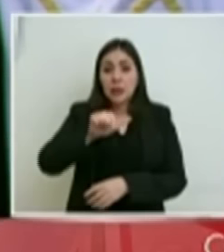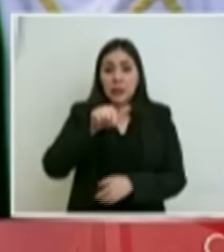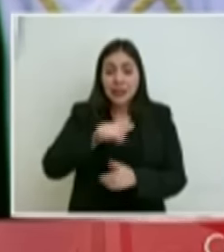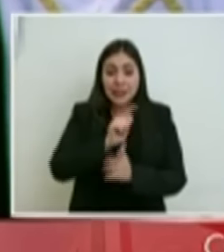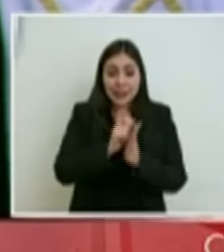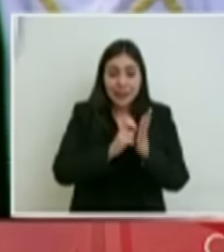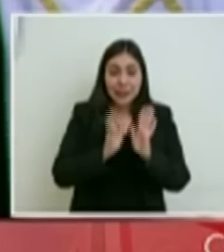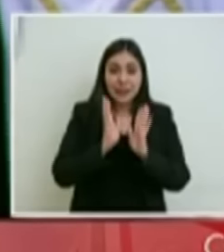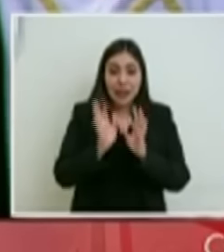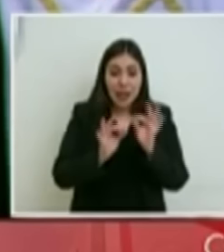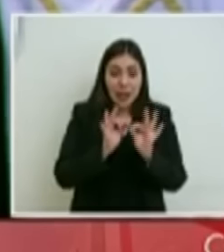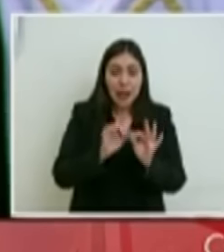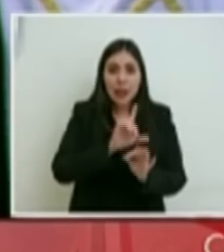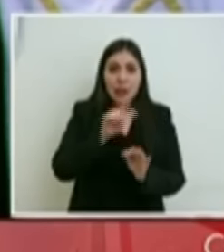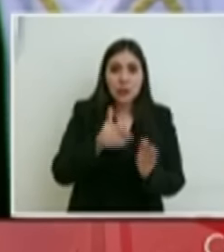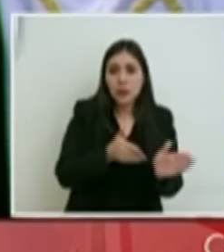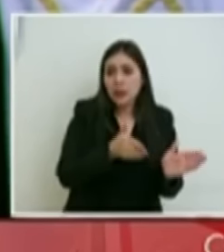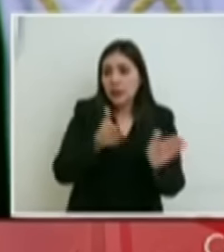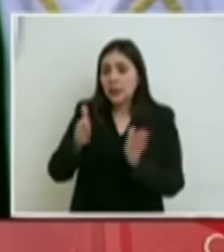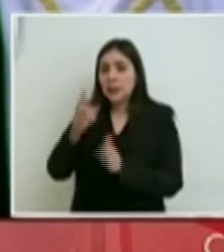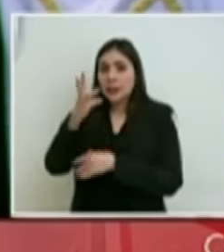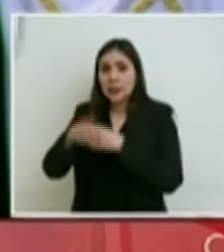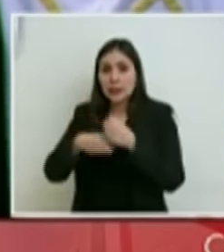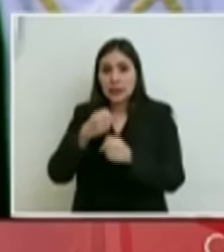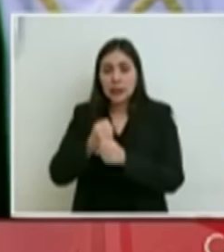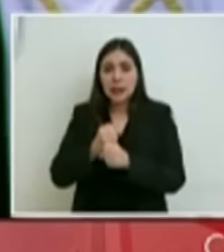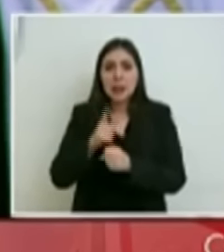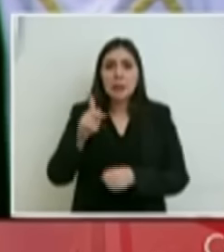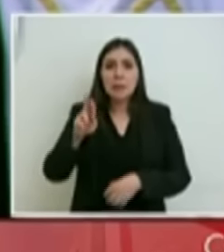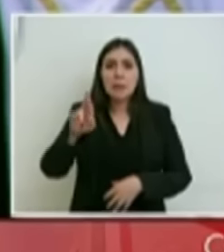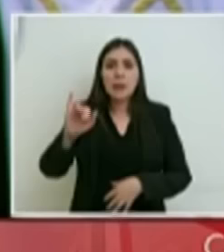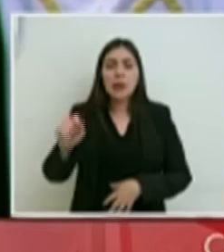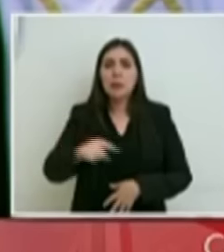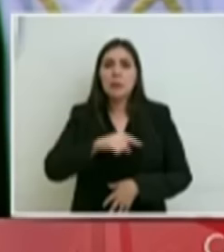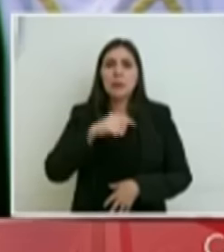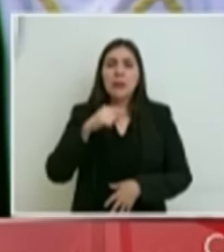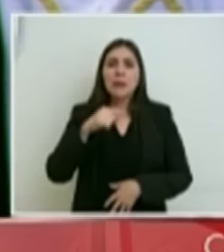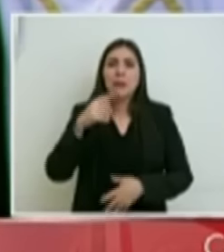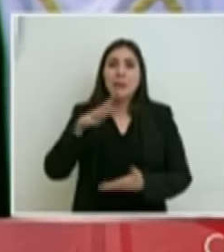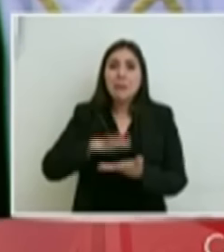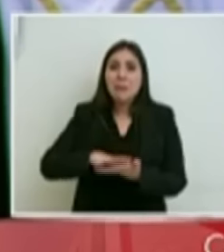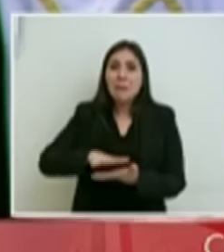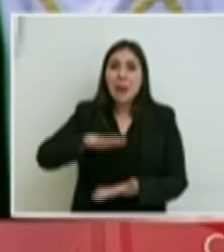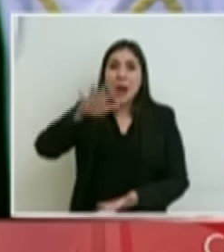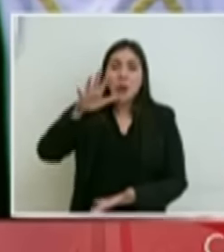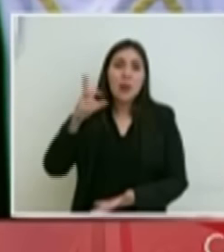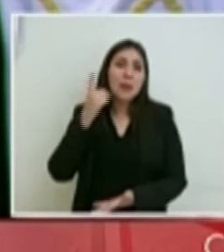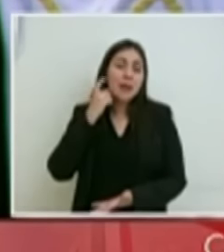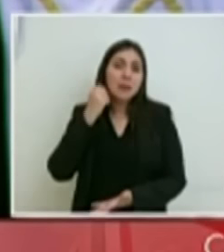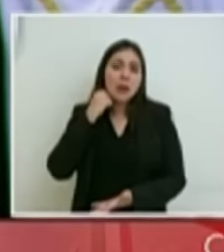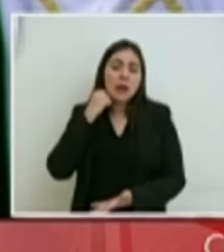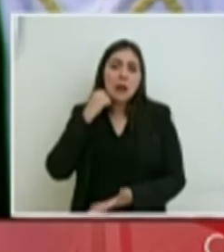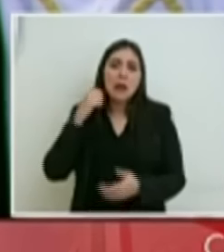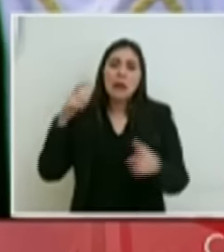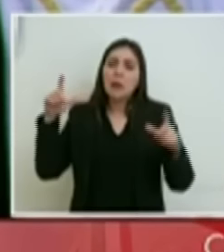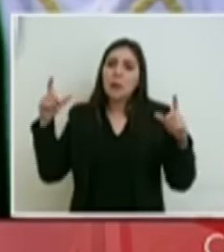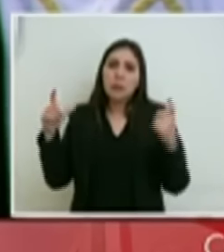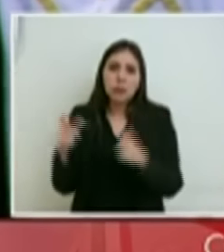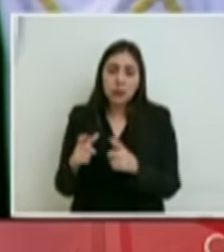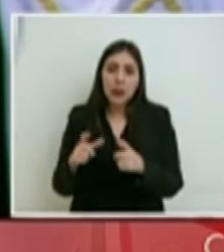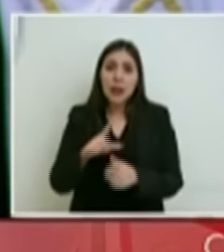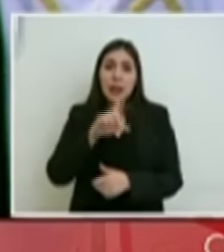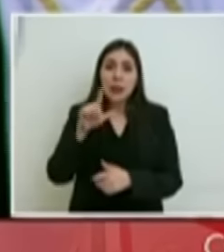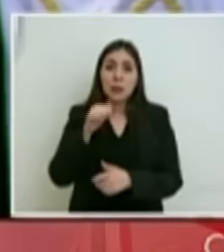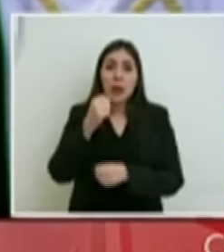esta reforma, el PRI perdió la mayoría en el Congreso de la Unión y en el año 2000 perdió